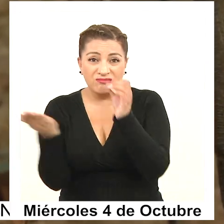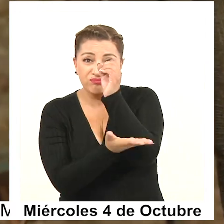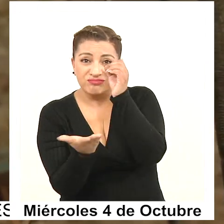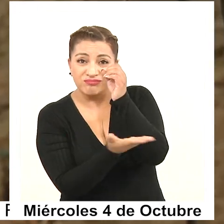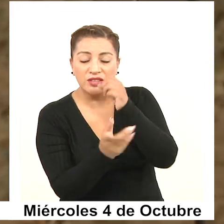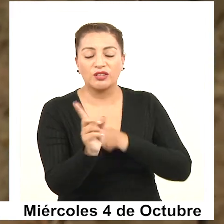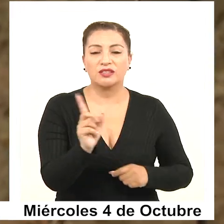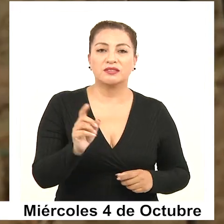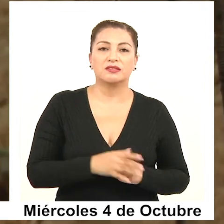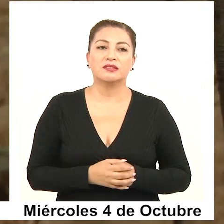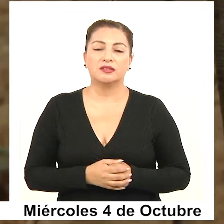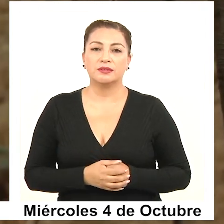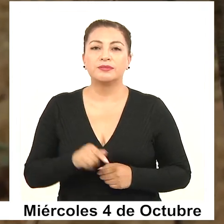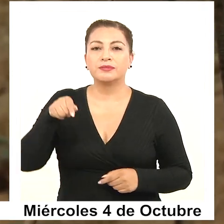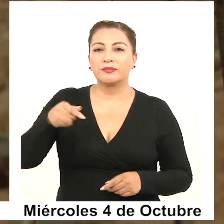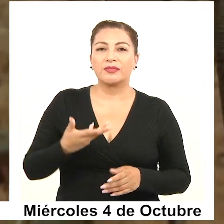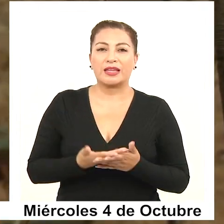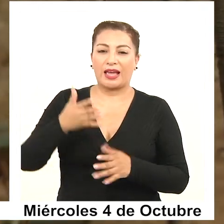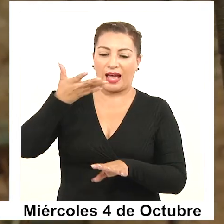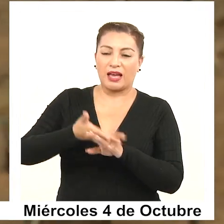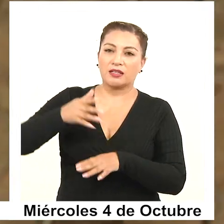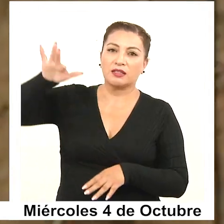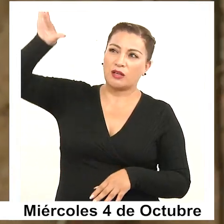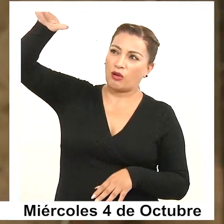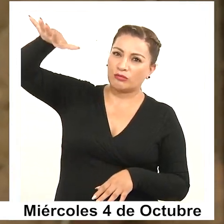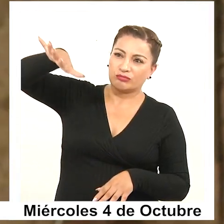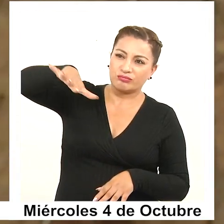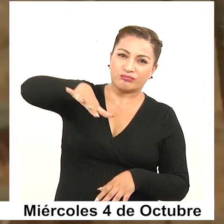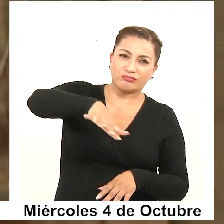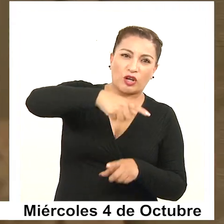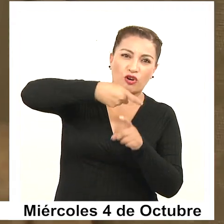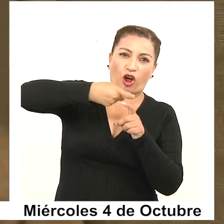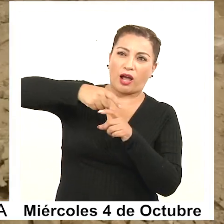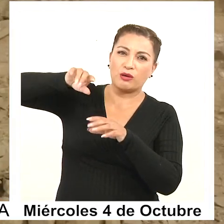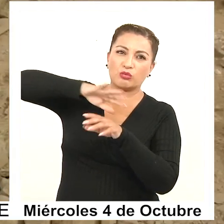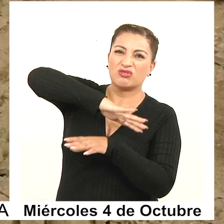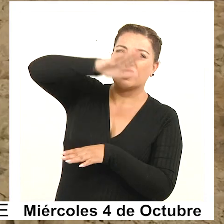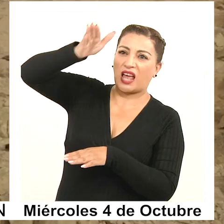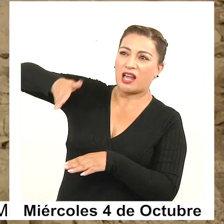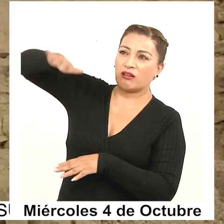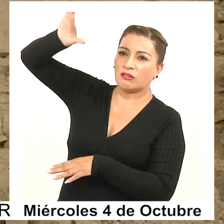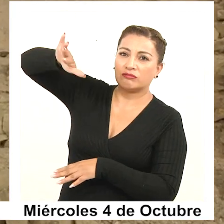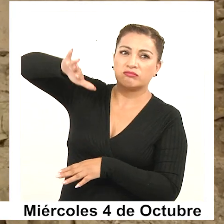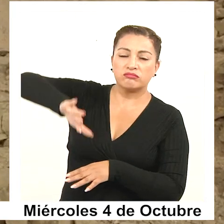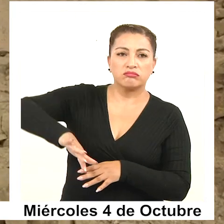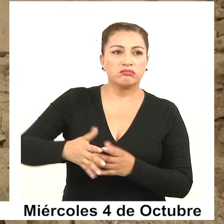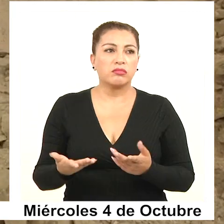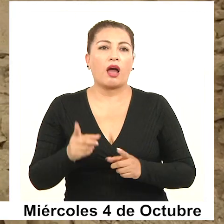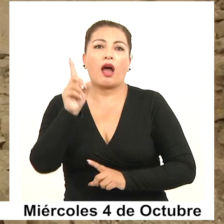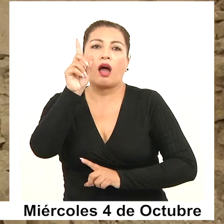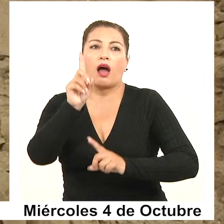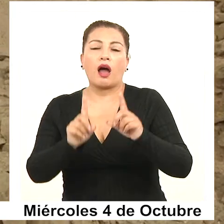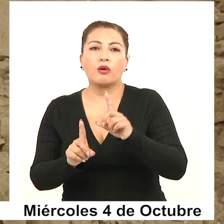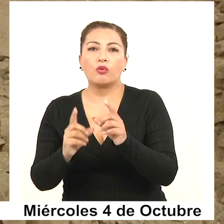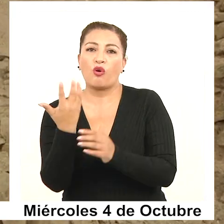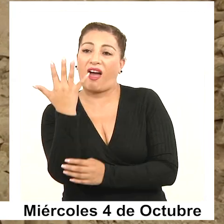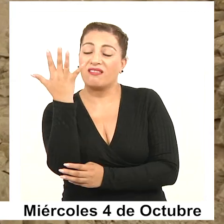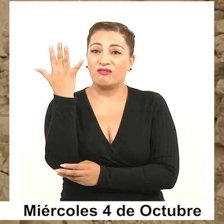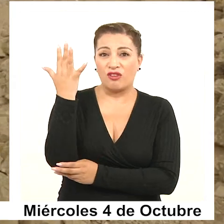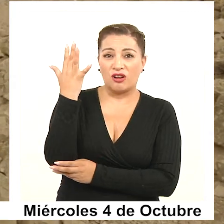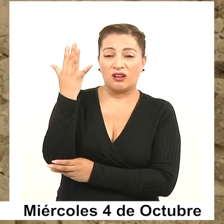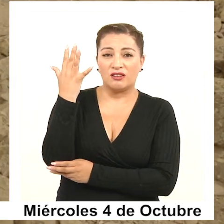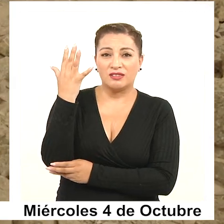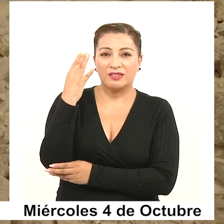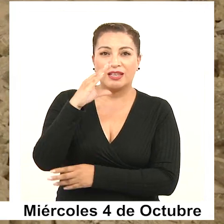abrupta ladera de un acantilado costero de sustrato rocoso donde han logrado sobrevivir algunos ejemplares de este